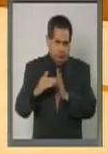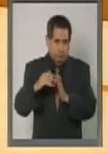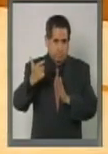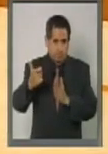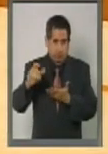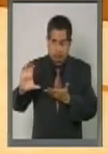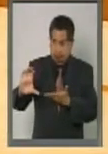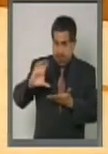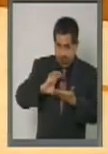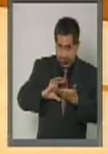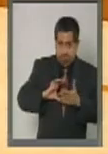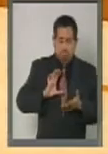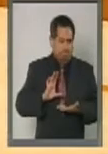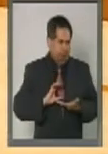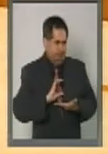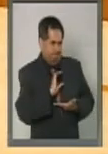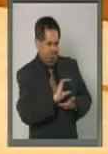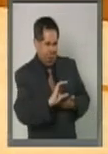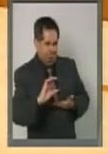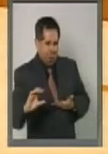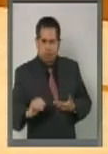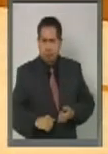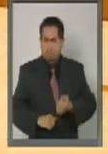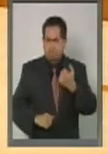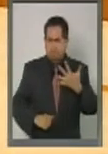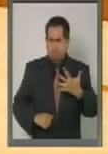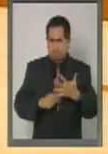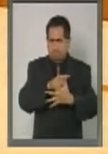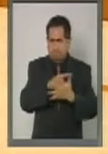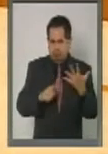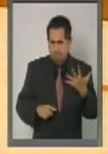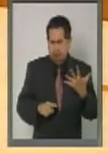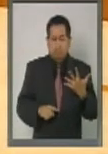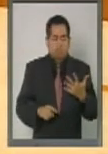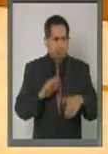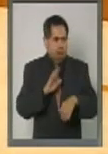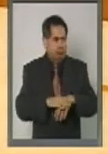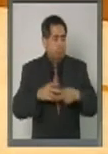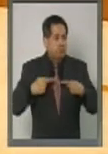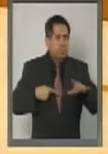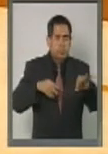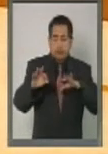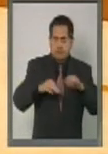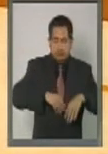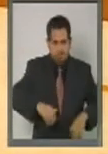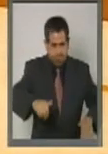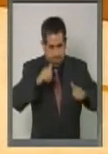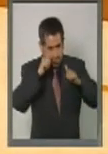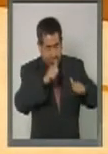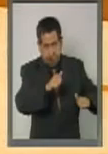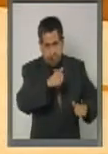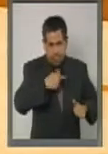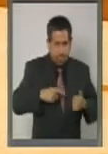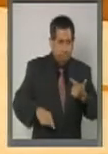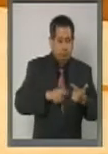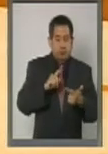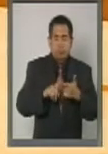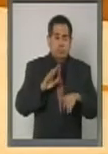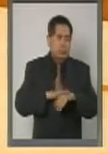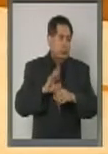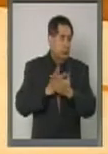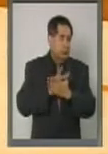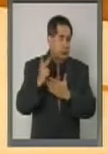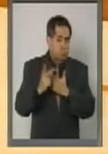se ha asignado a 5 rubros prioritarios: fortalecer nuestros recursos humanos para la atención de los paisanos, a nuestros programas